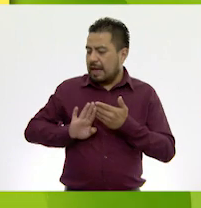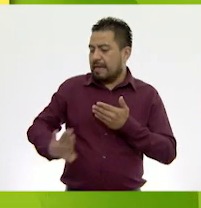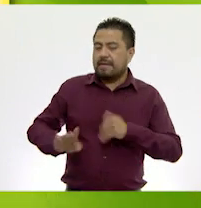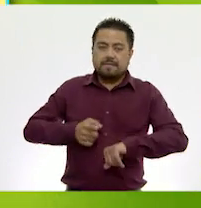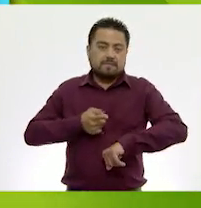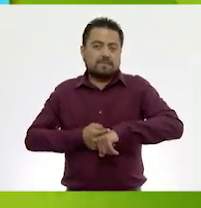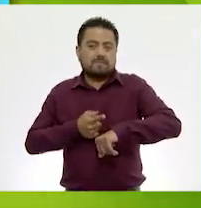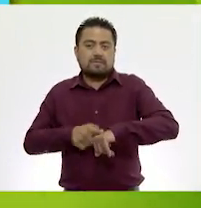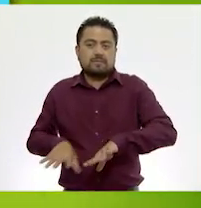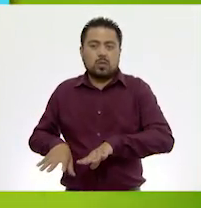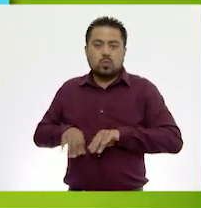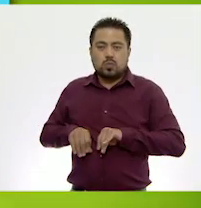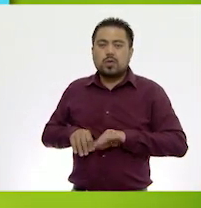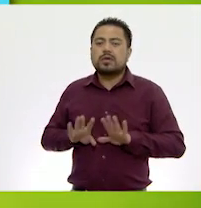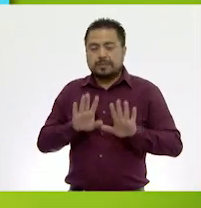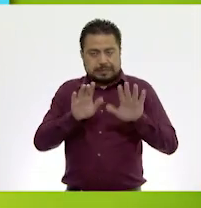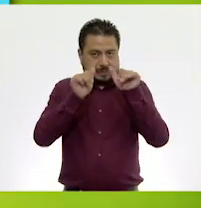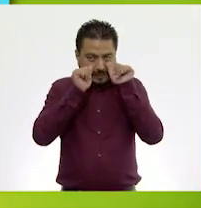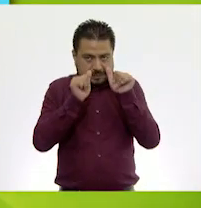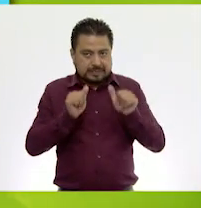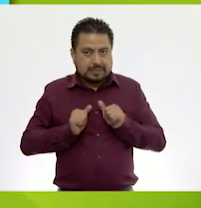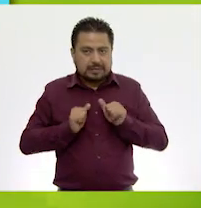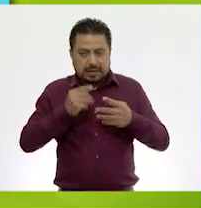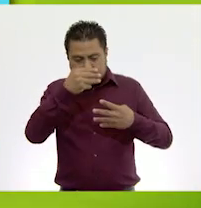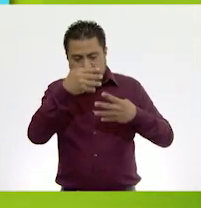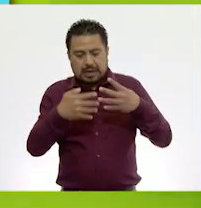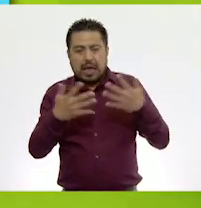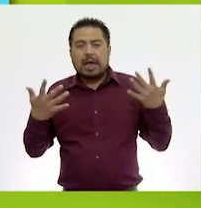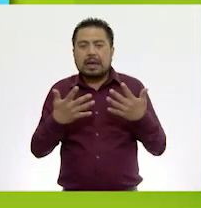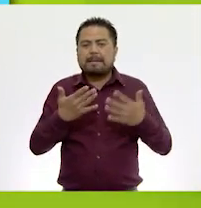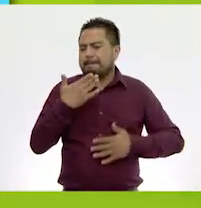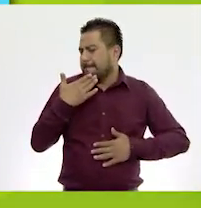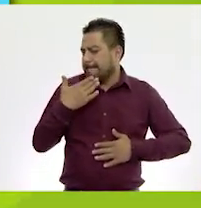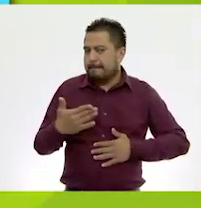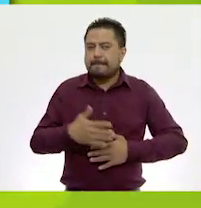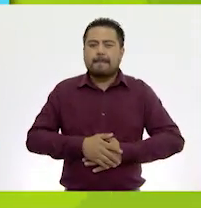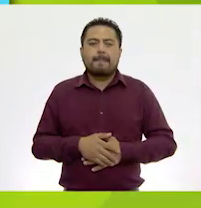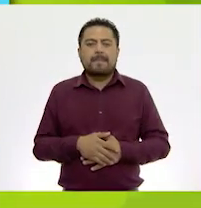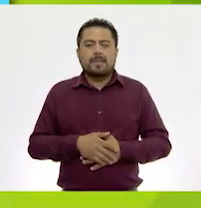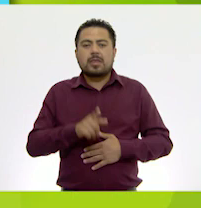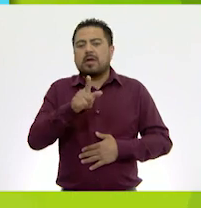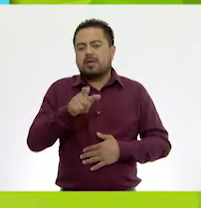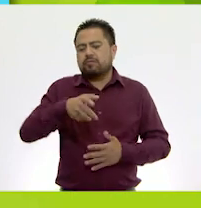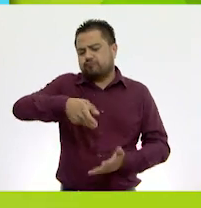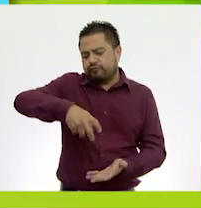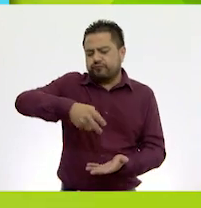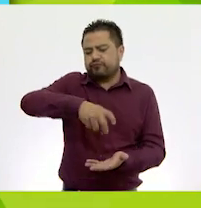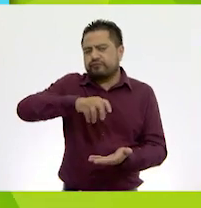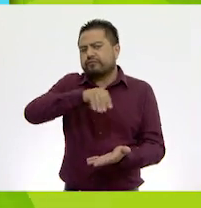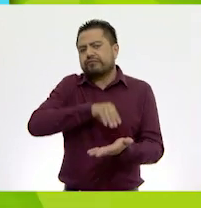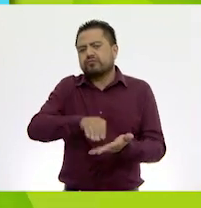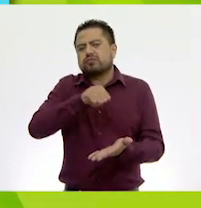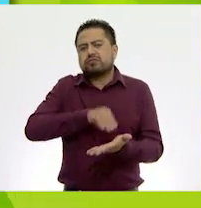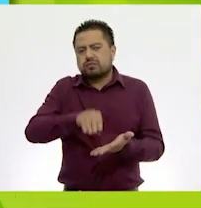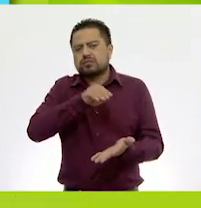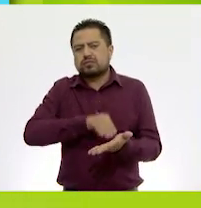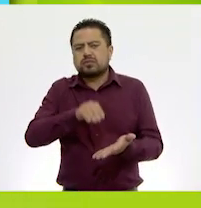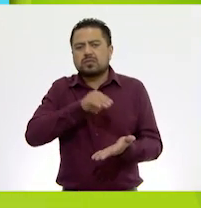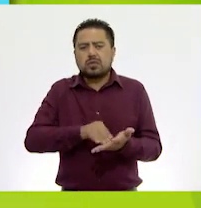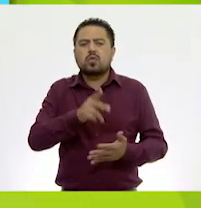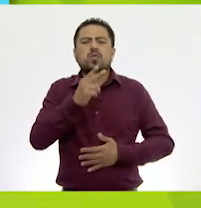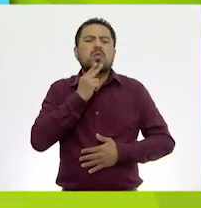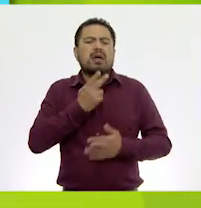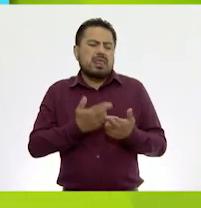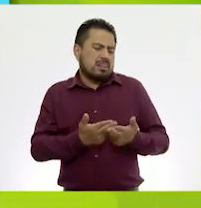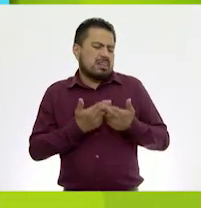cualquier enfermedad. Sigue estos pasos para hacerlo correctamente. Moja tus manos.